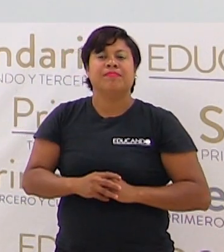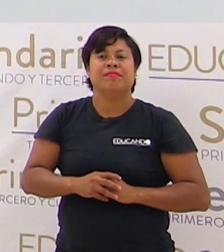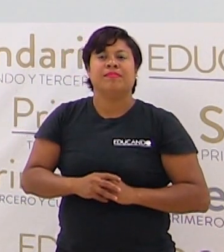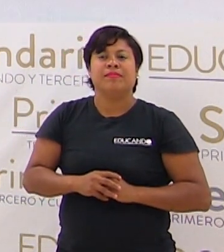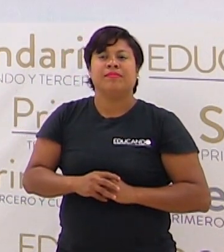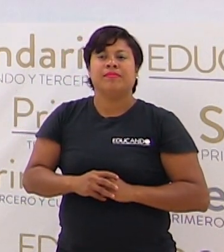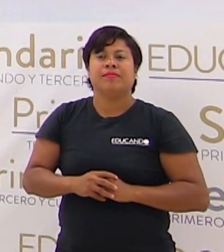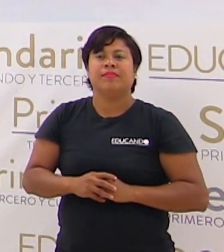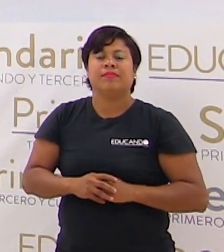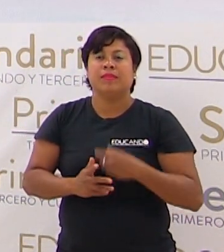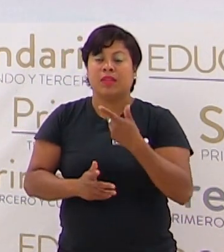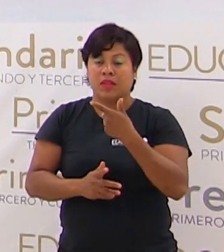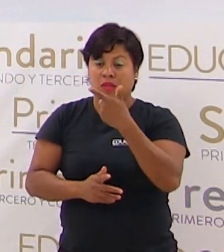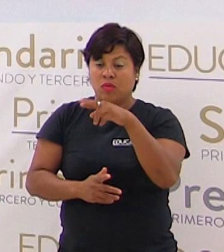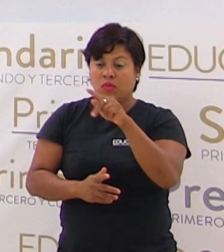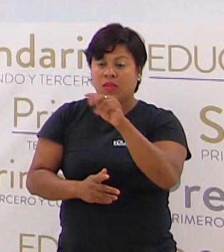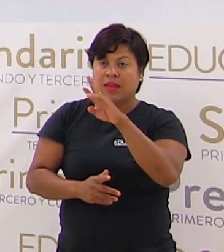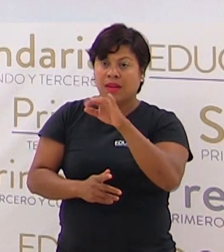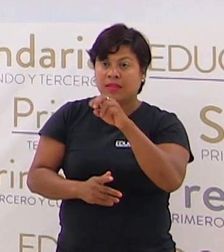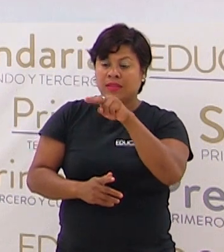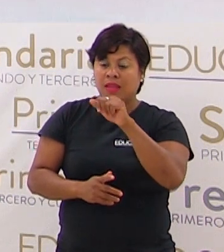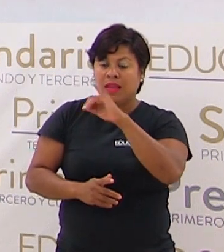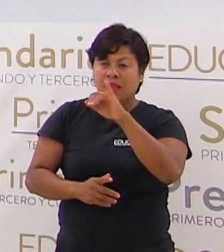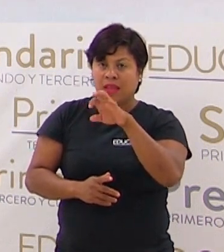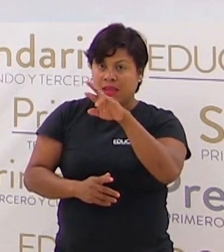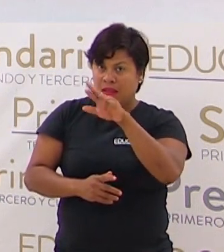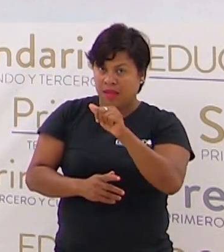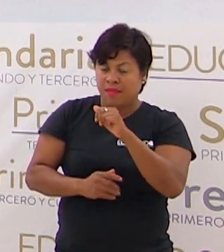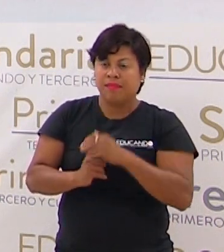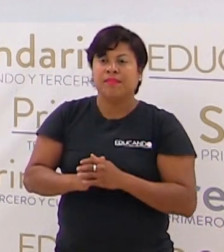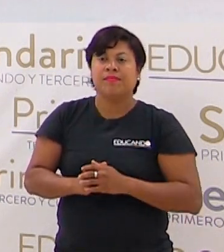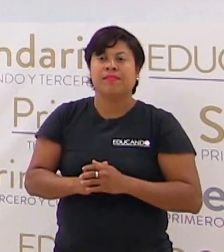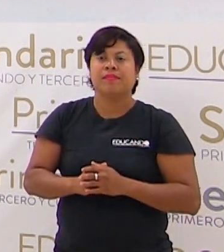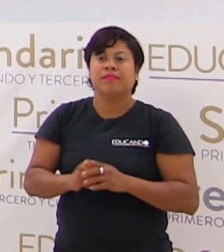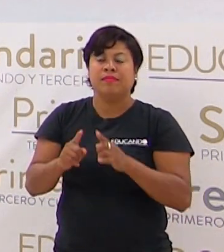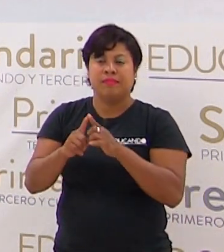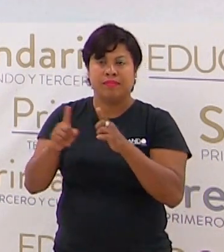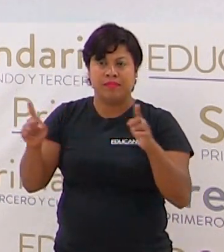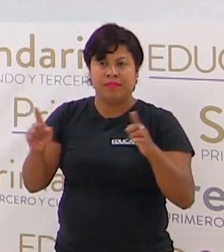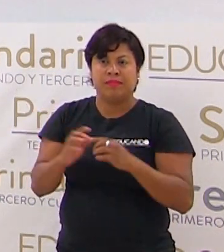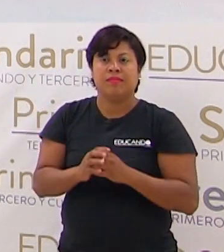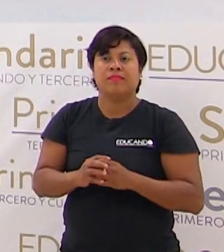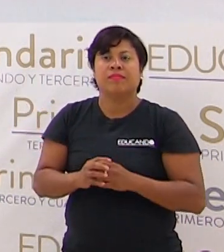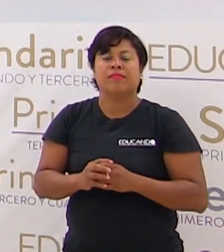tercera. Gutiérrez Nájera, la línea,